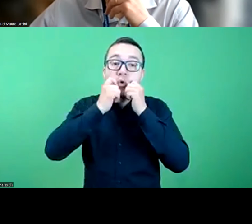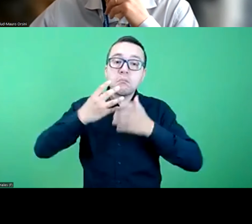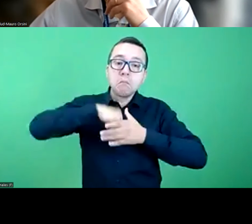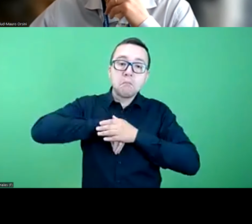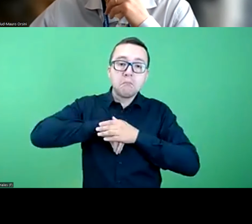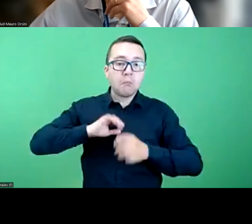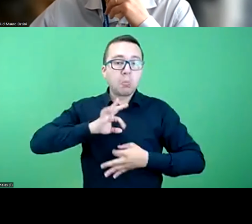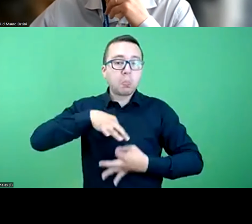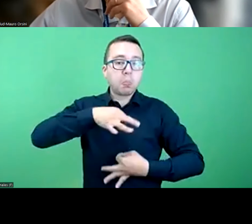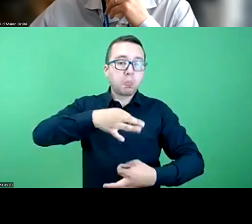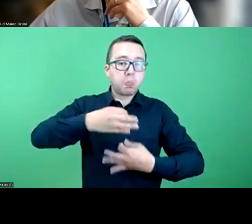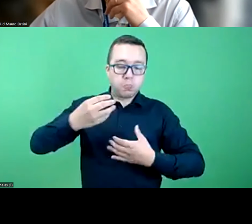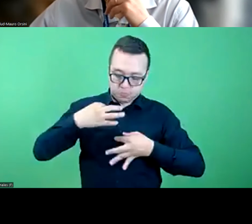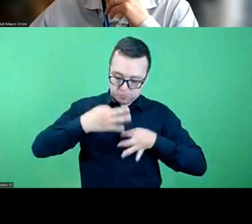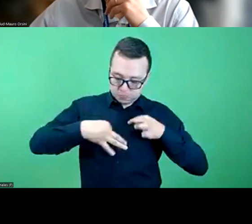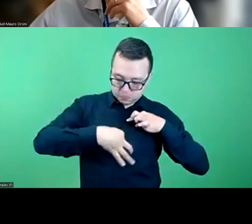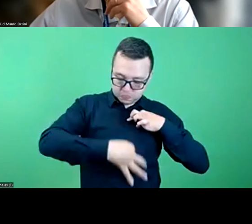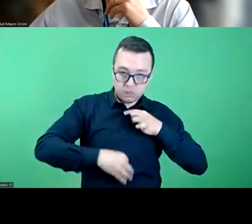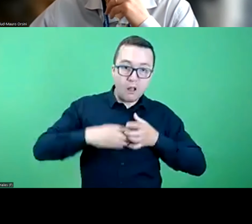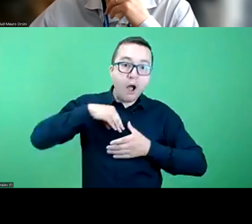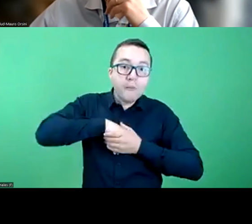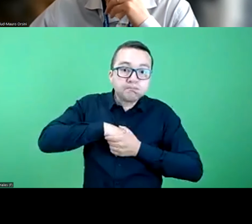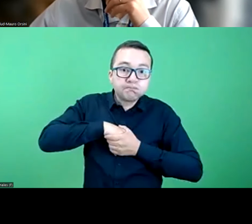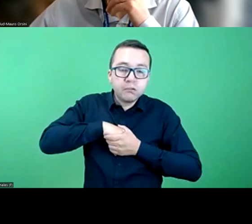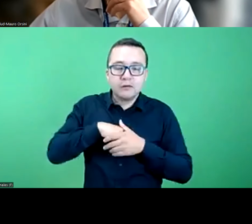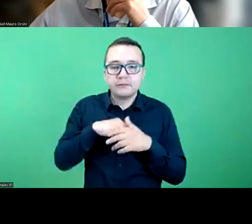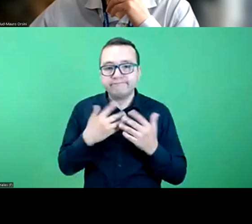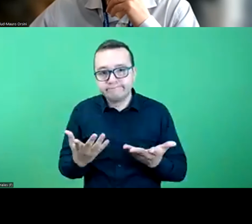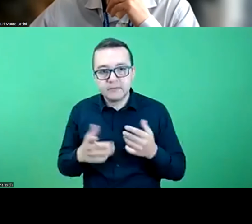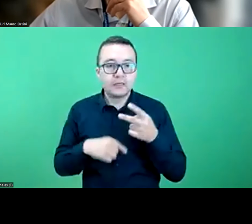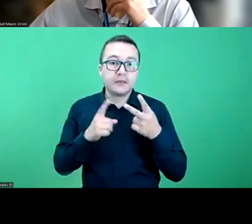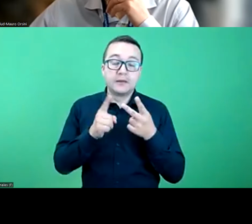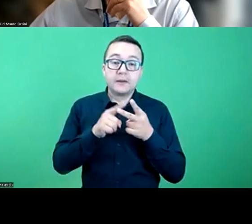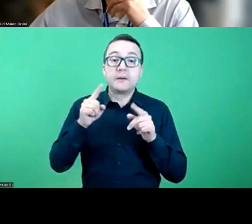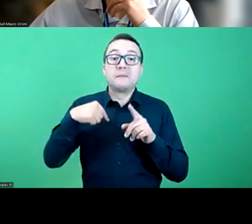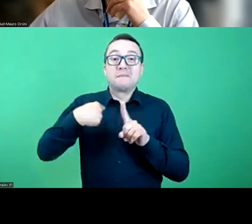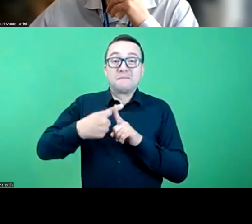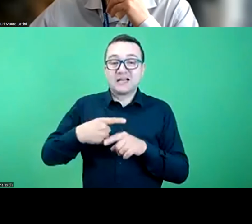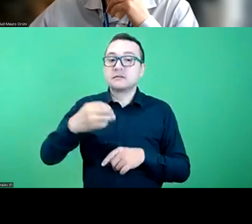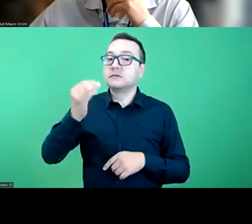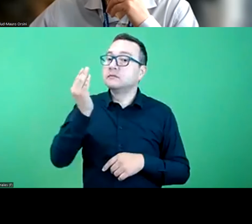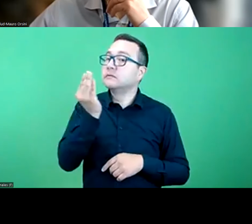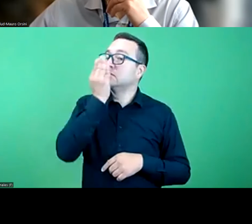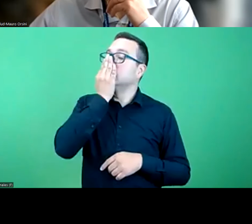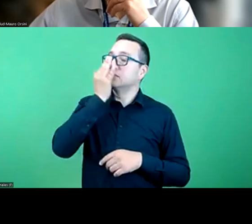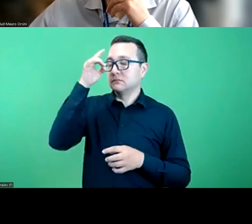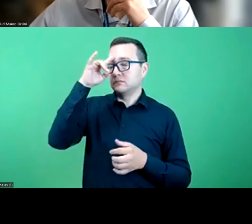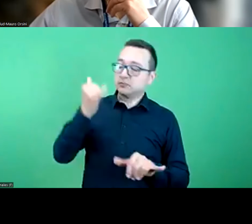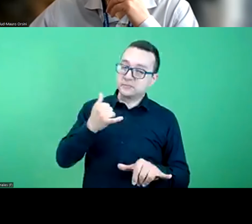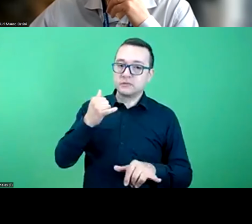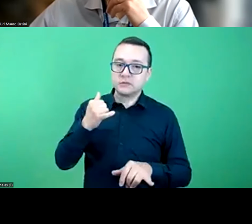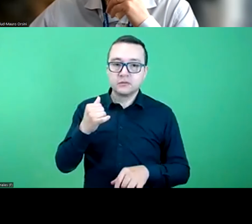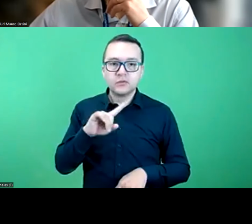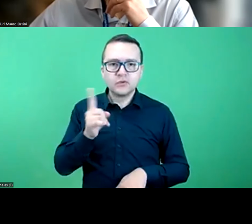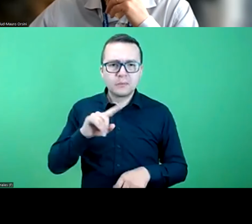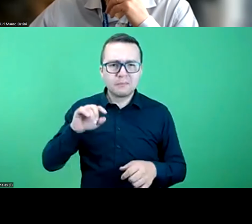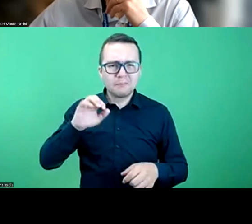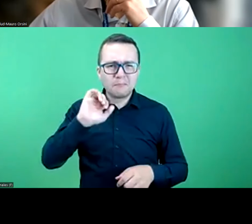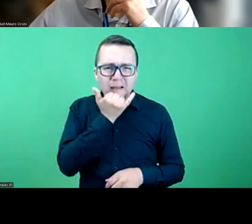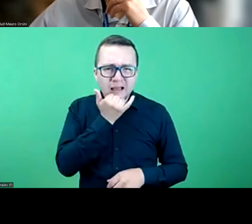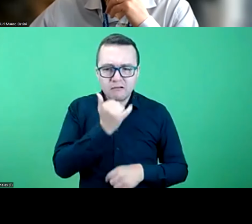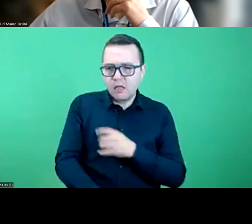adelante. Últimamente, complicaciones anestésicas que resultaron en una parálisis de su antebrazo y que la inhabilitaba para las actividades